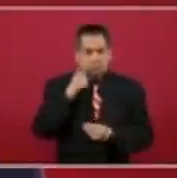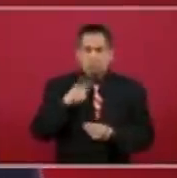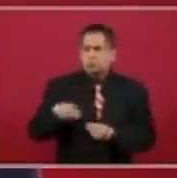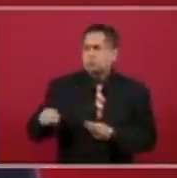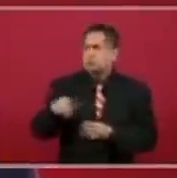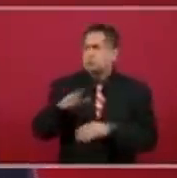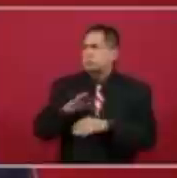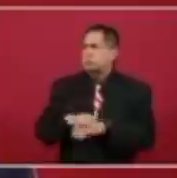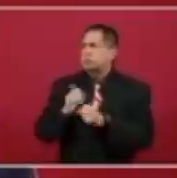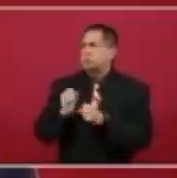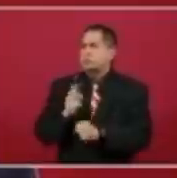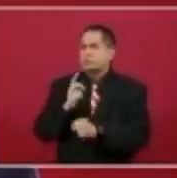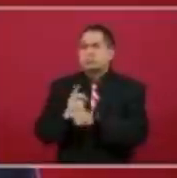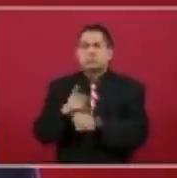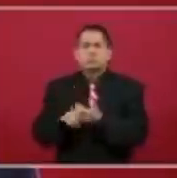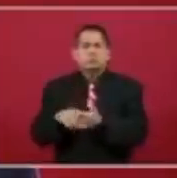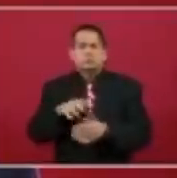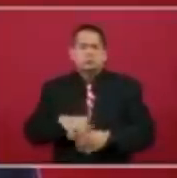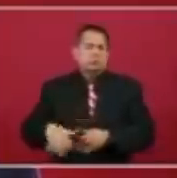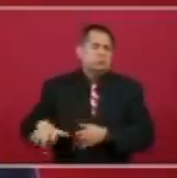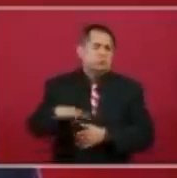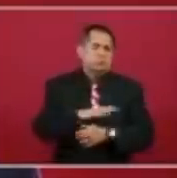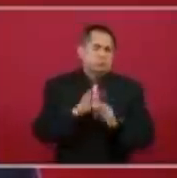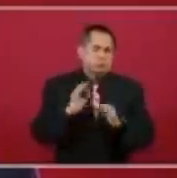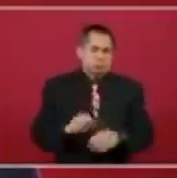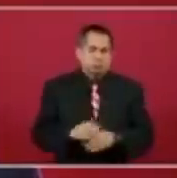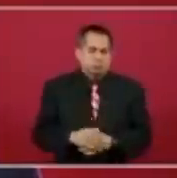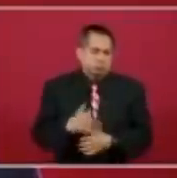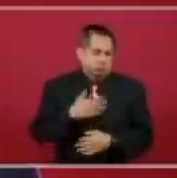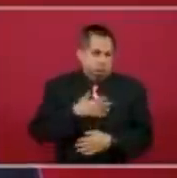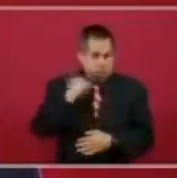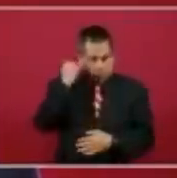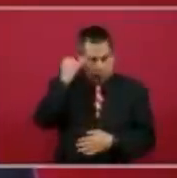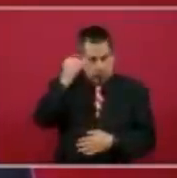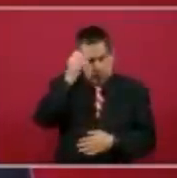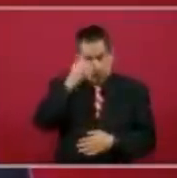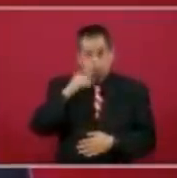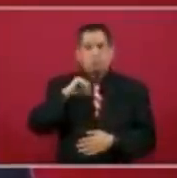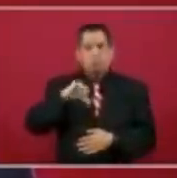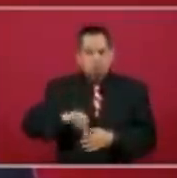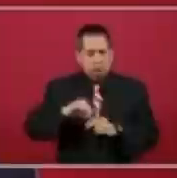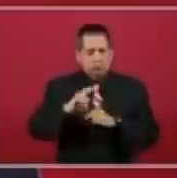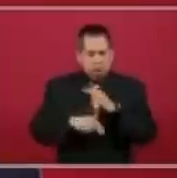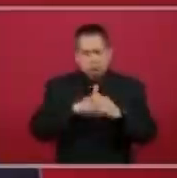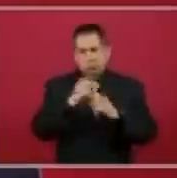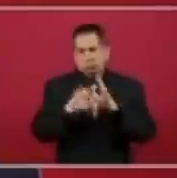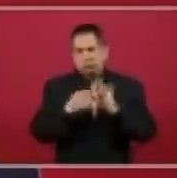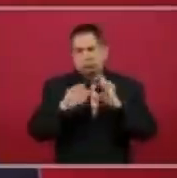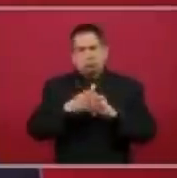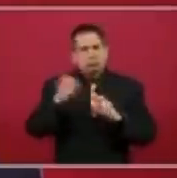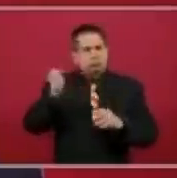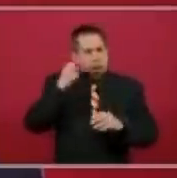garantizar la seguridad pública. Ese es un punto de vista. Hoy voy a hablar de eso,